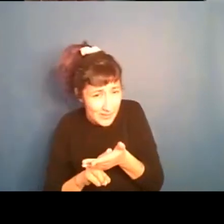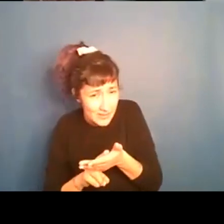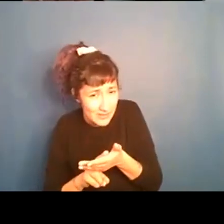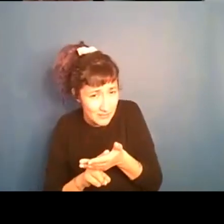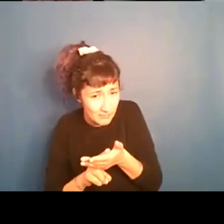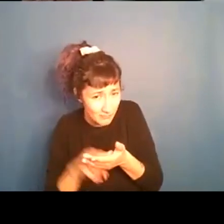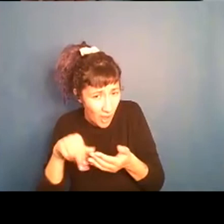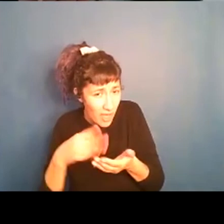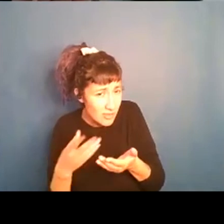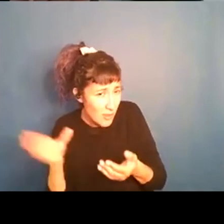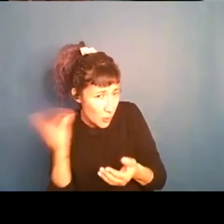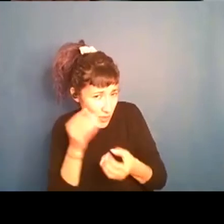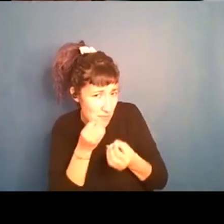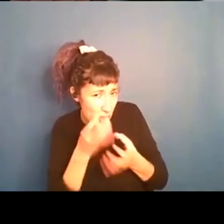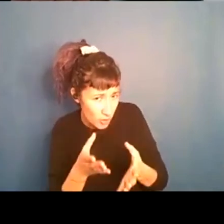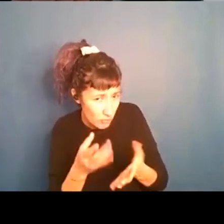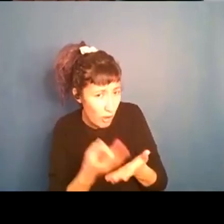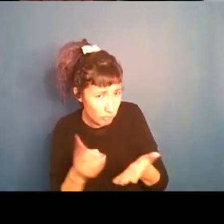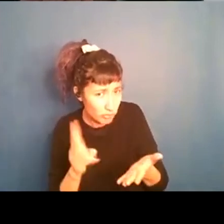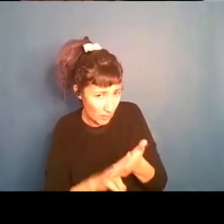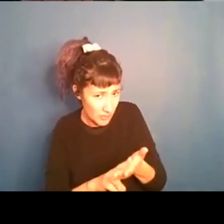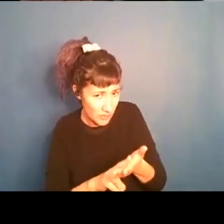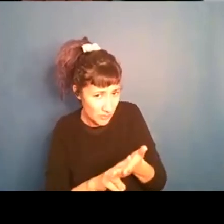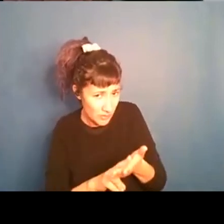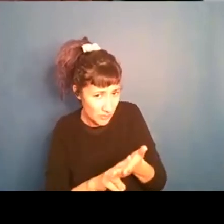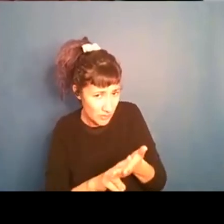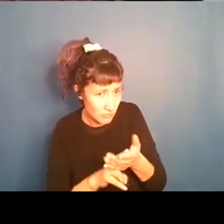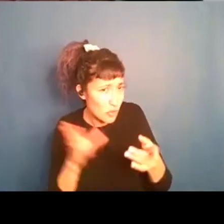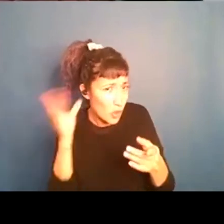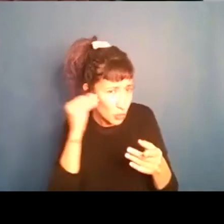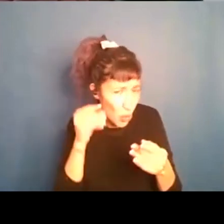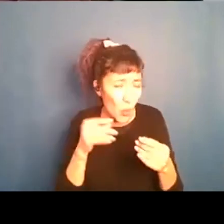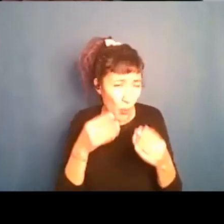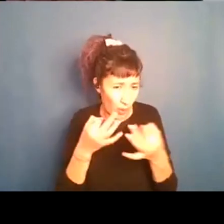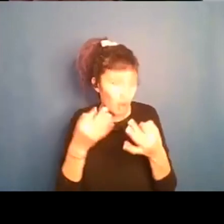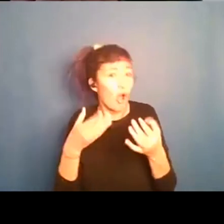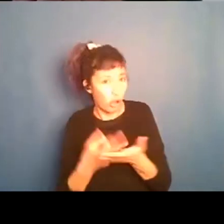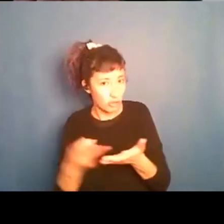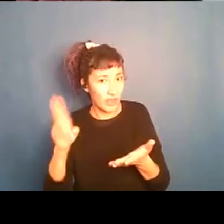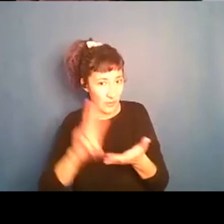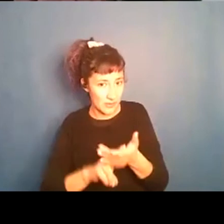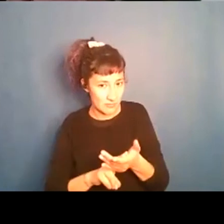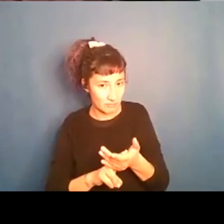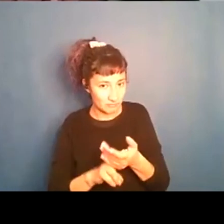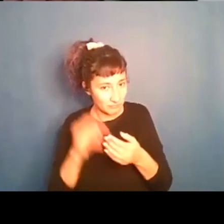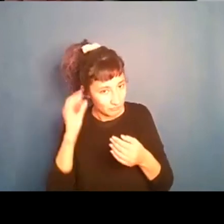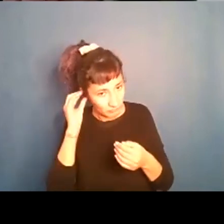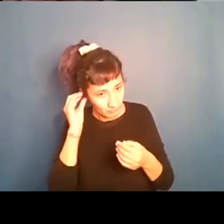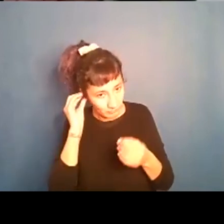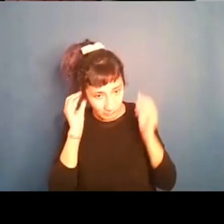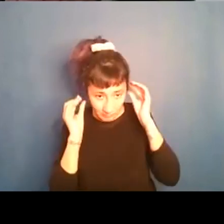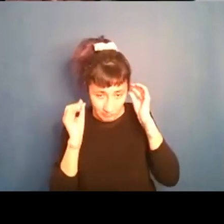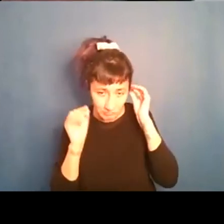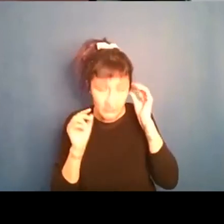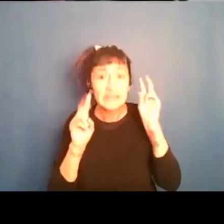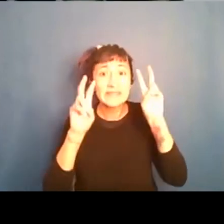¿Vuelvo? bien, Emi. Sí, yo te escucho bien, vuelvo. Eh, Escucho todo esto de la accesibilidad y también